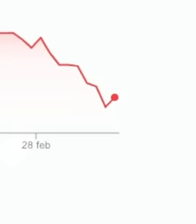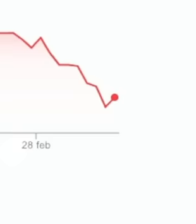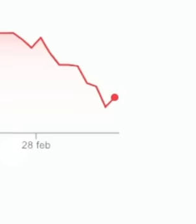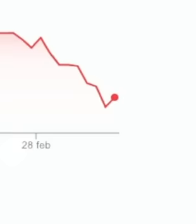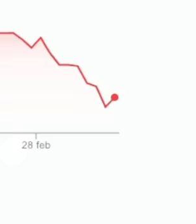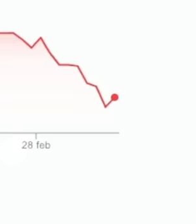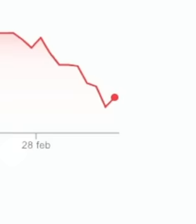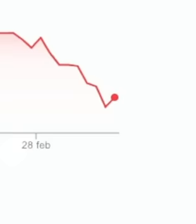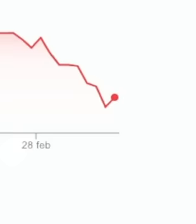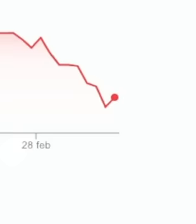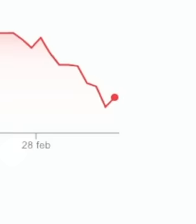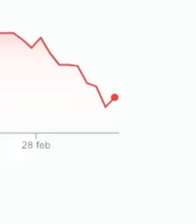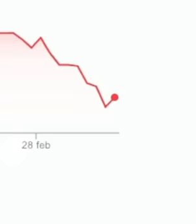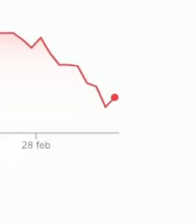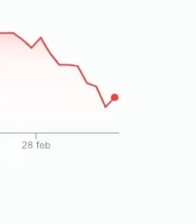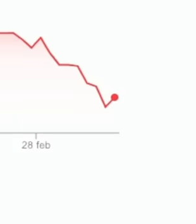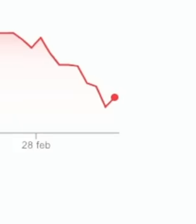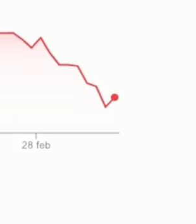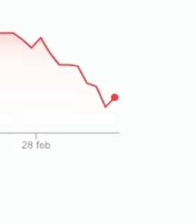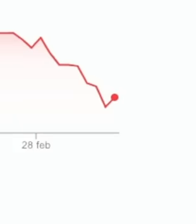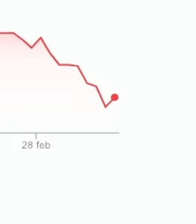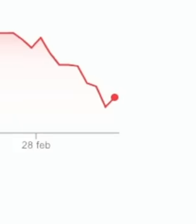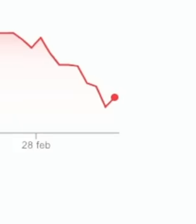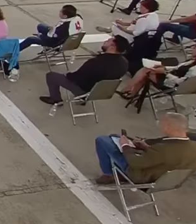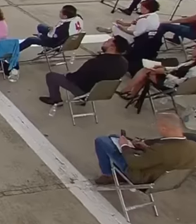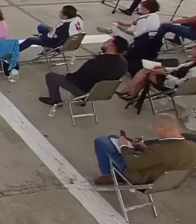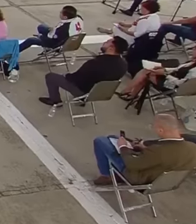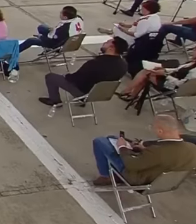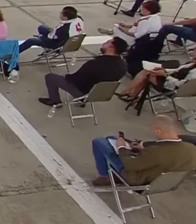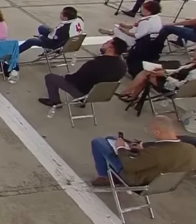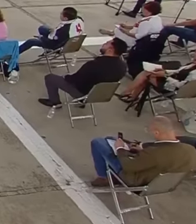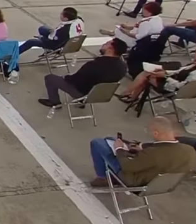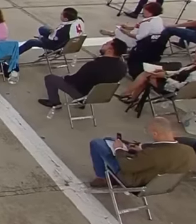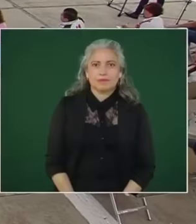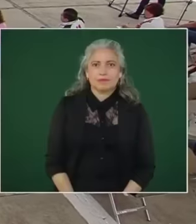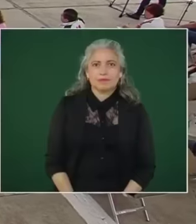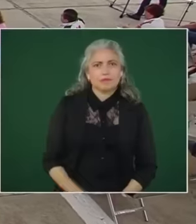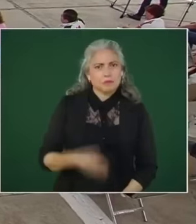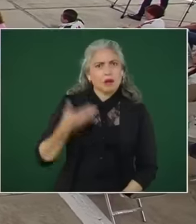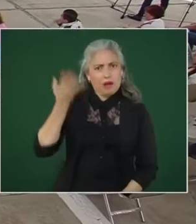Cuando llegamos estaba en 20, 21 pesos.